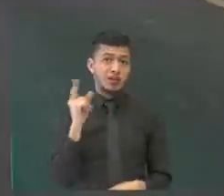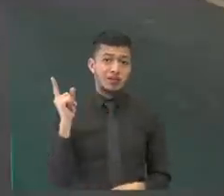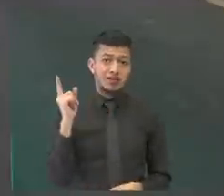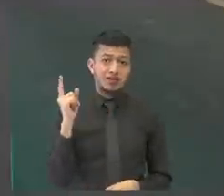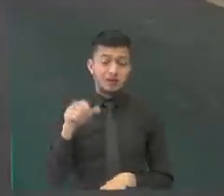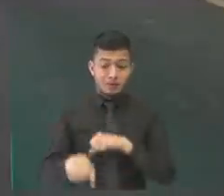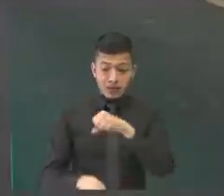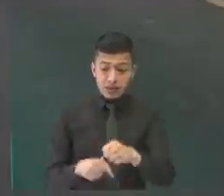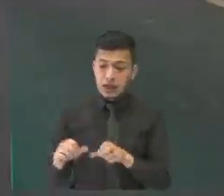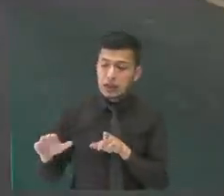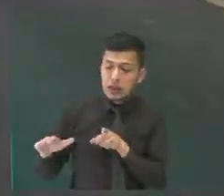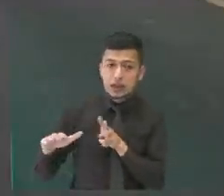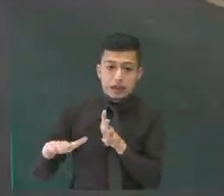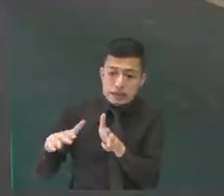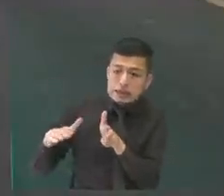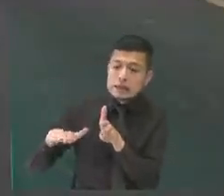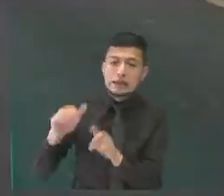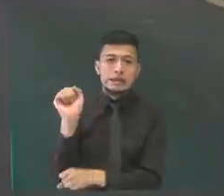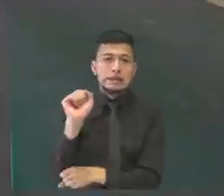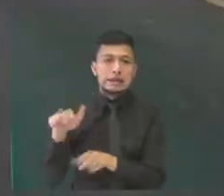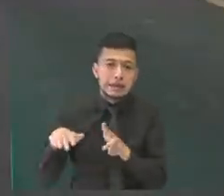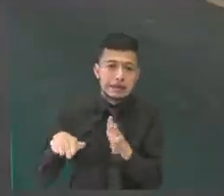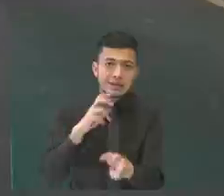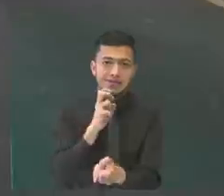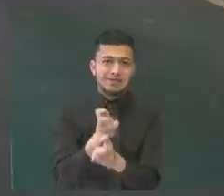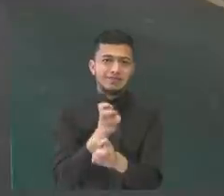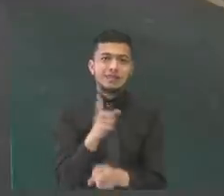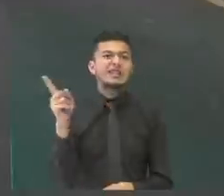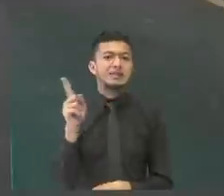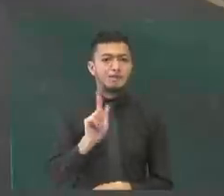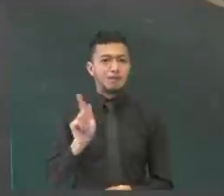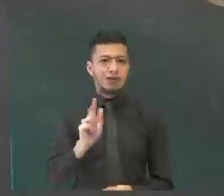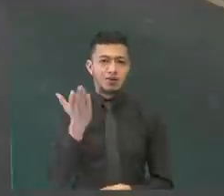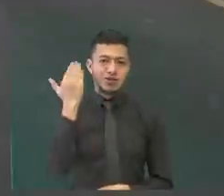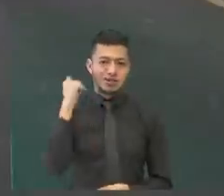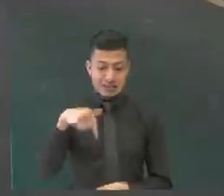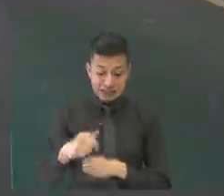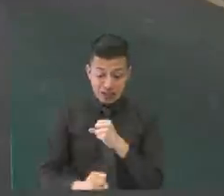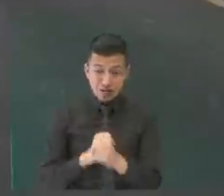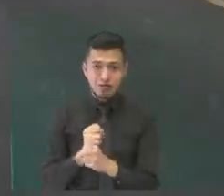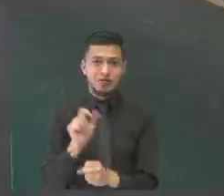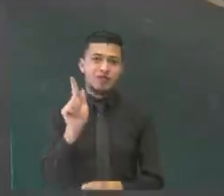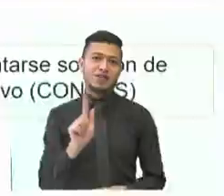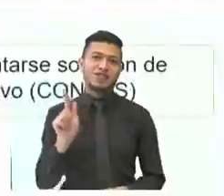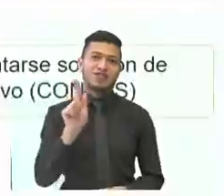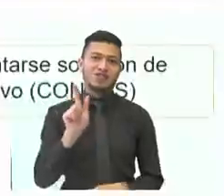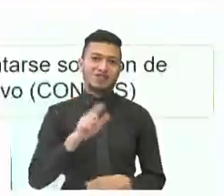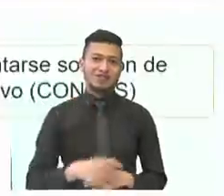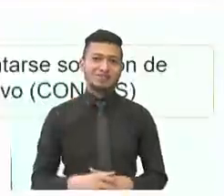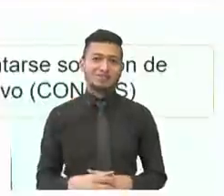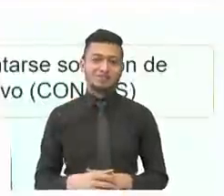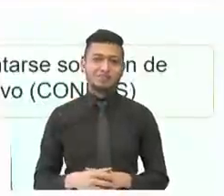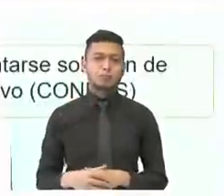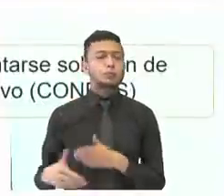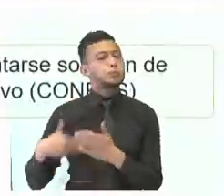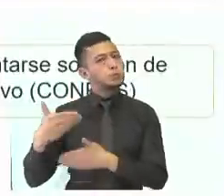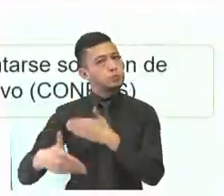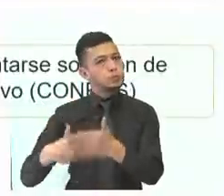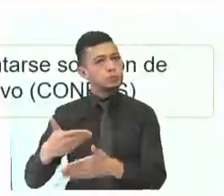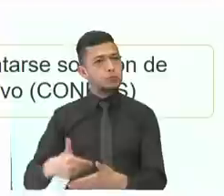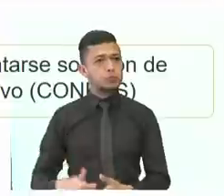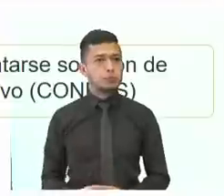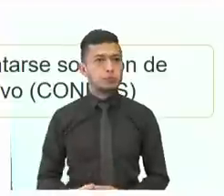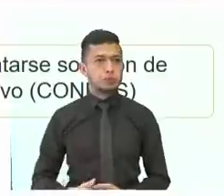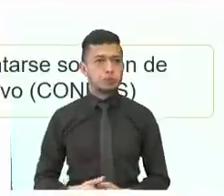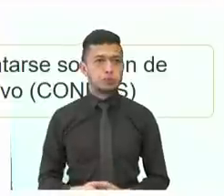competencia permanente con los carros, etcétera. Esta era la séptima que teníamos hasta febrero de este año. Luego, si usted